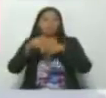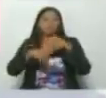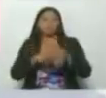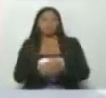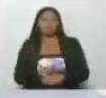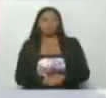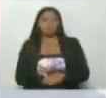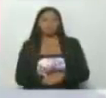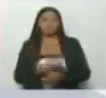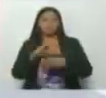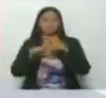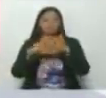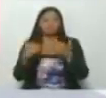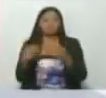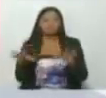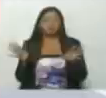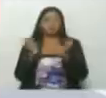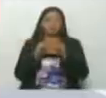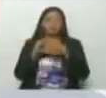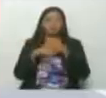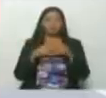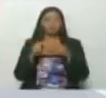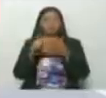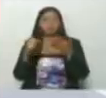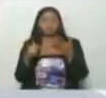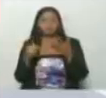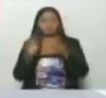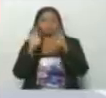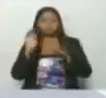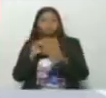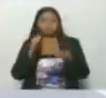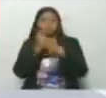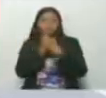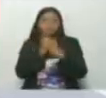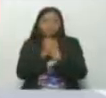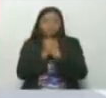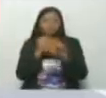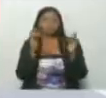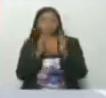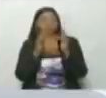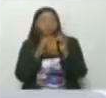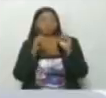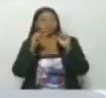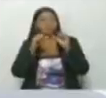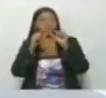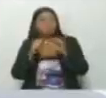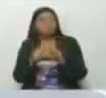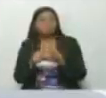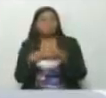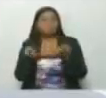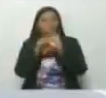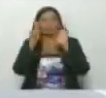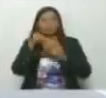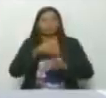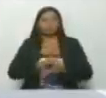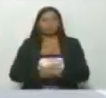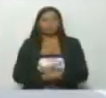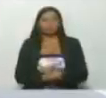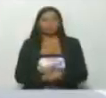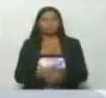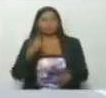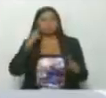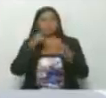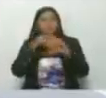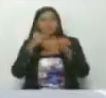se deben ajustar nuevos mecanismos para de gestión y ese contacto permanente con ese elector y electora creo que es clave en este